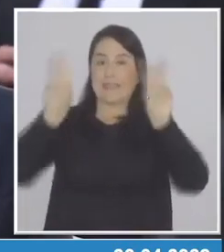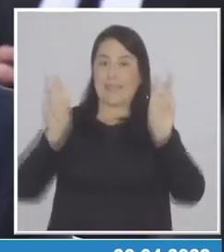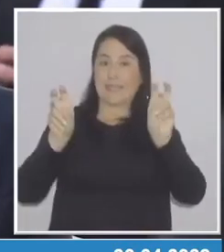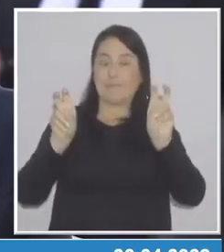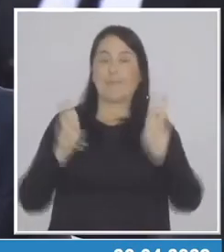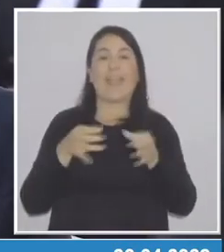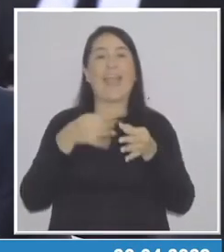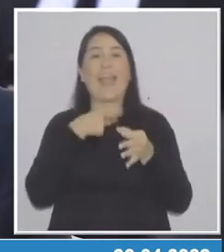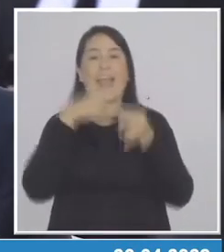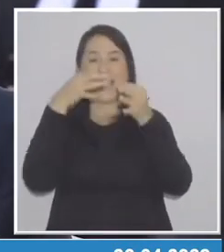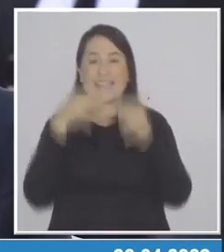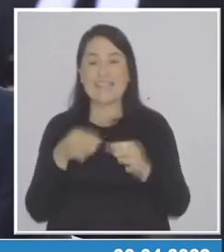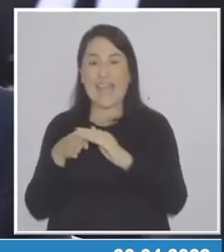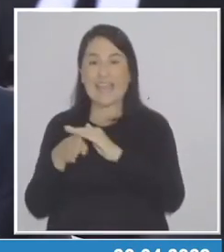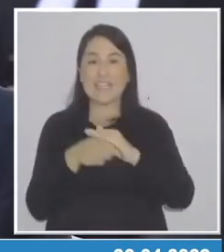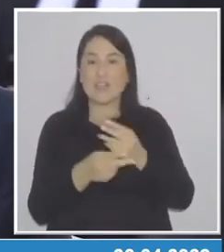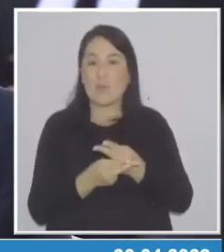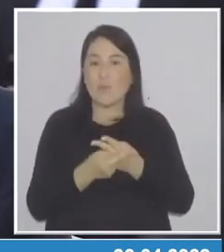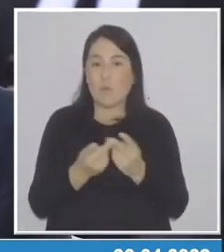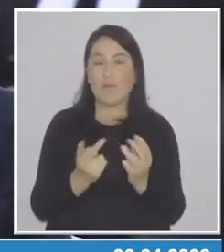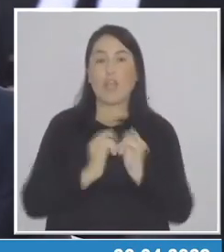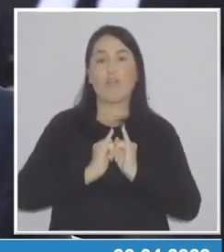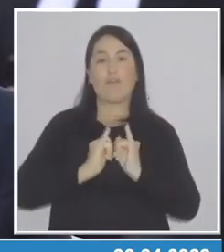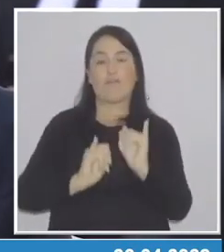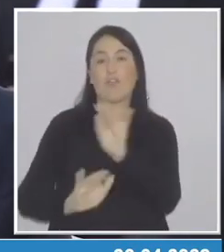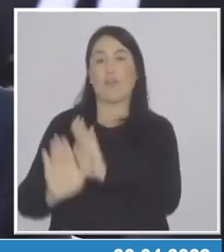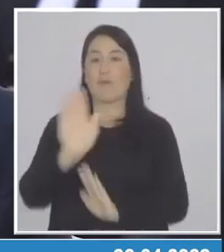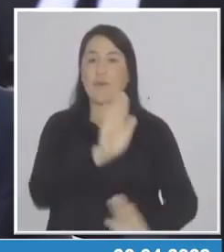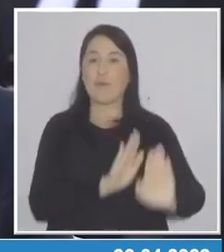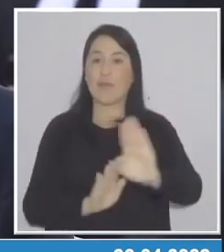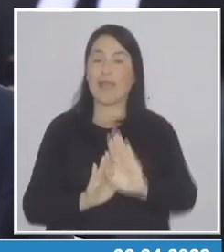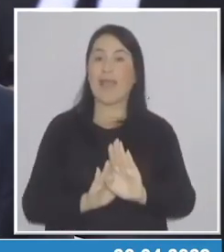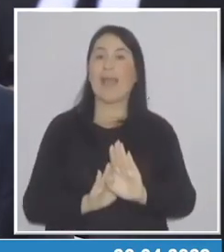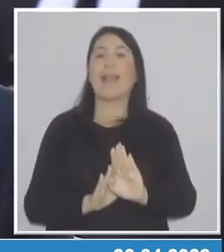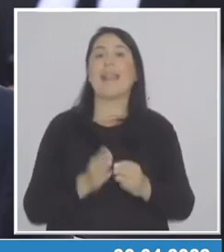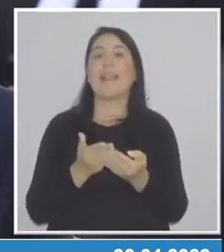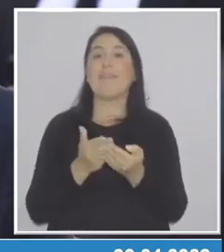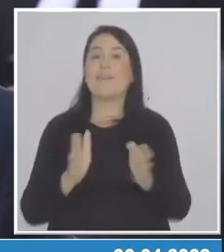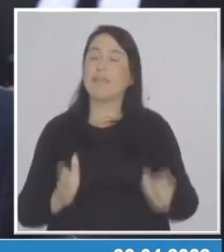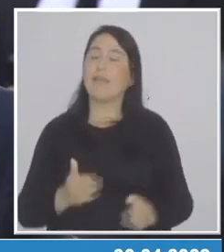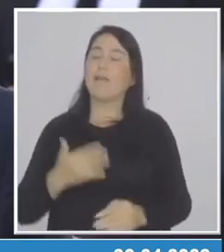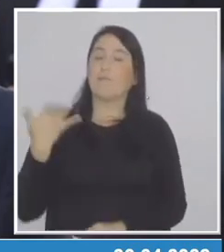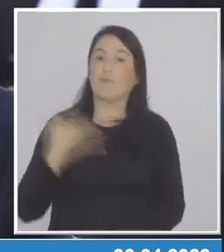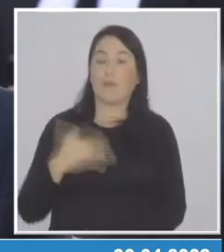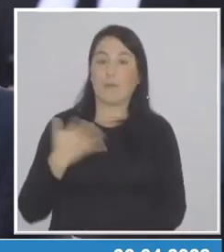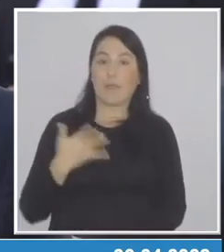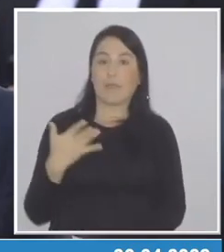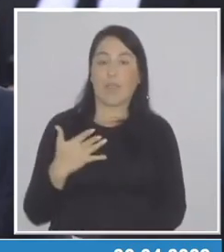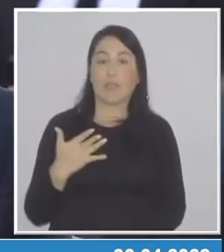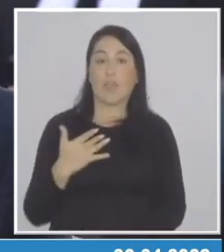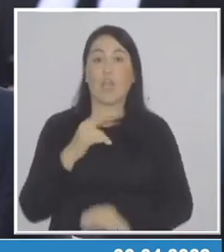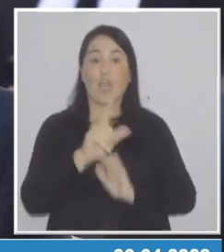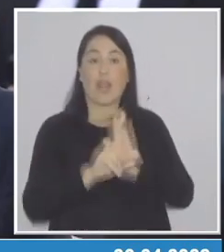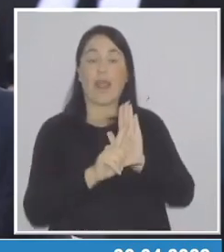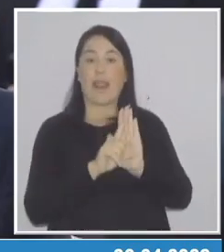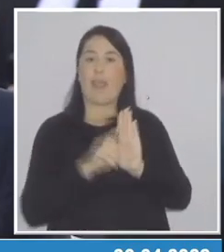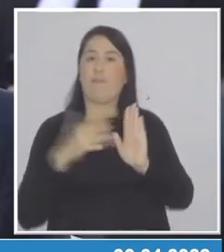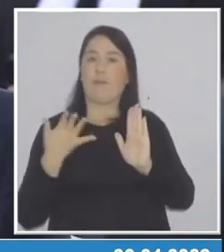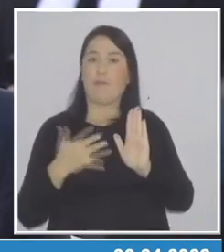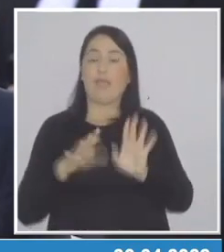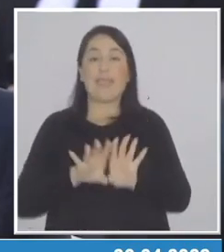el acceso público a la información y proteger las libertades fundamentales de conformidad con las leyes nacionales y los